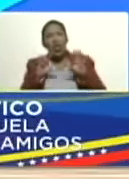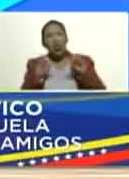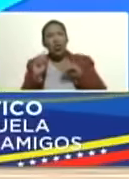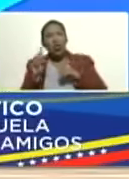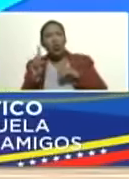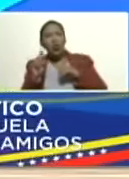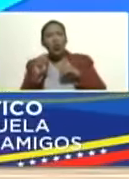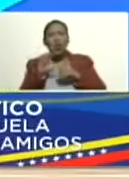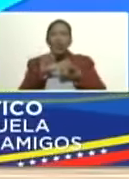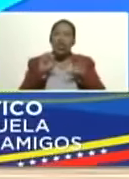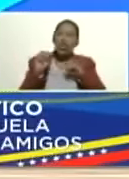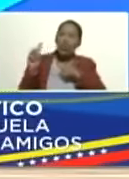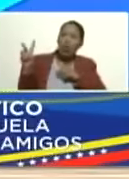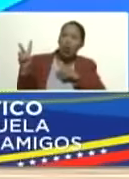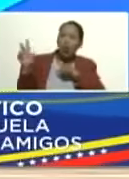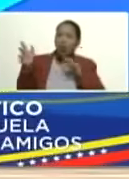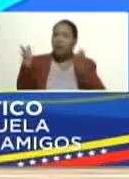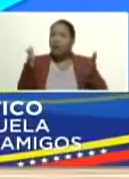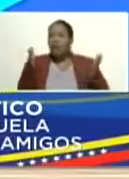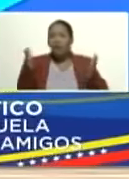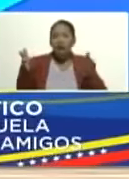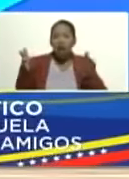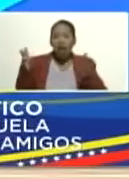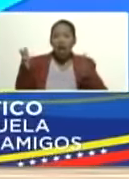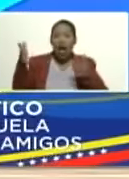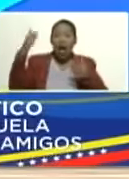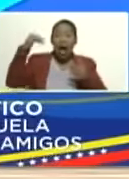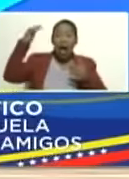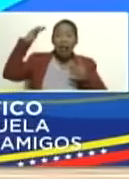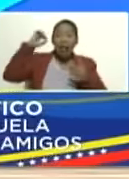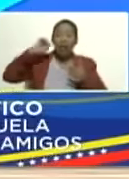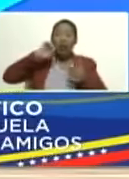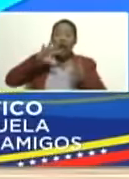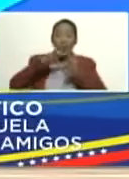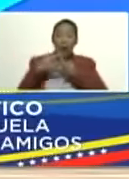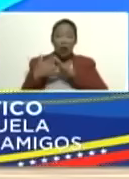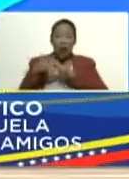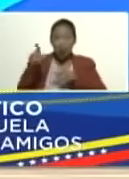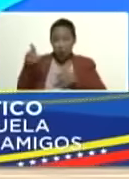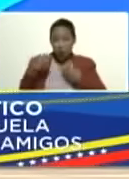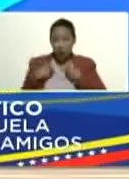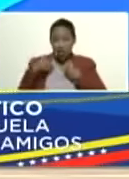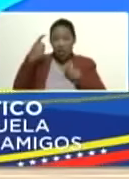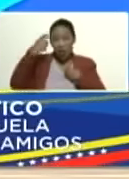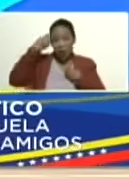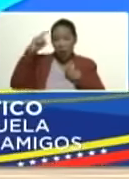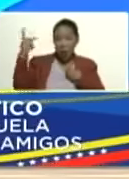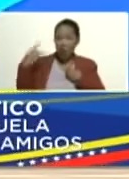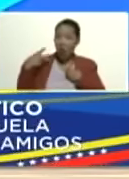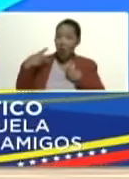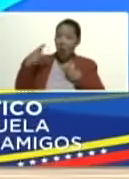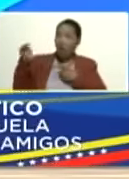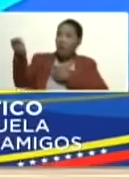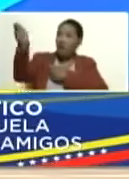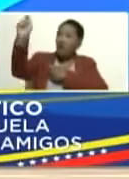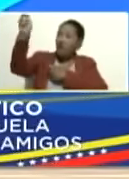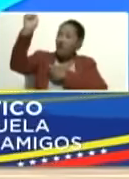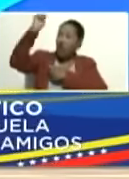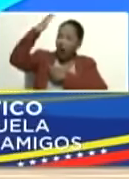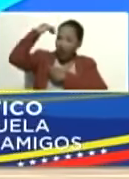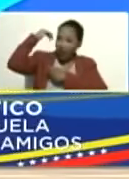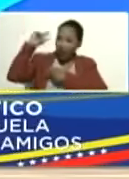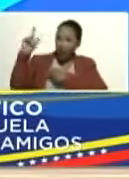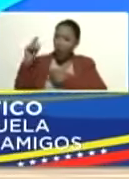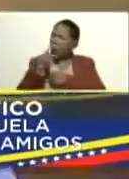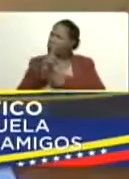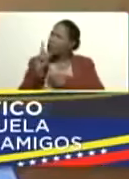Rubén Molina, cuando volábamos papagayo allá en el barrio que tú vivías. ¿Cómo que se llamaba el barrio donde vivía tu mamá?